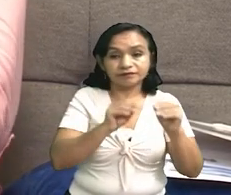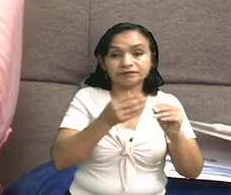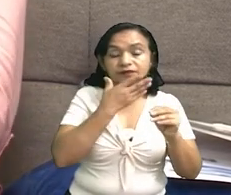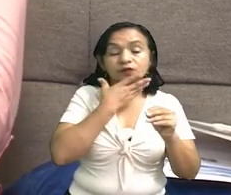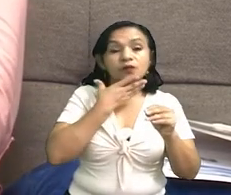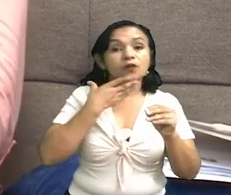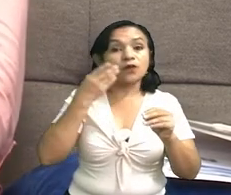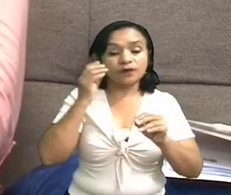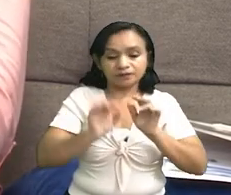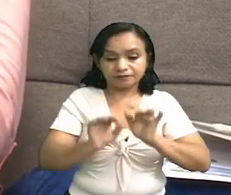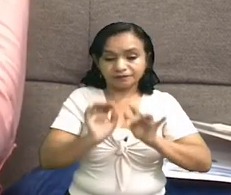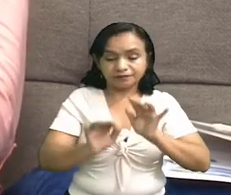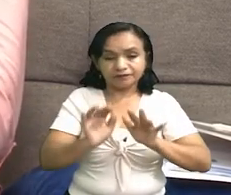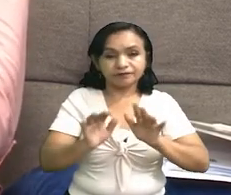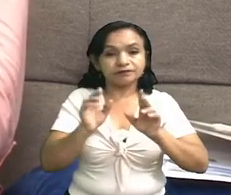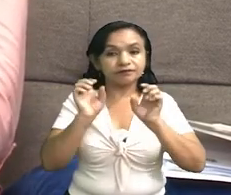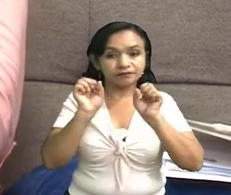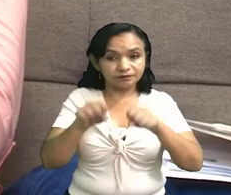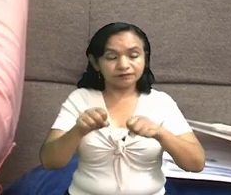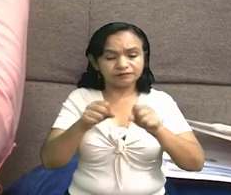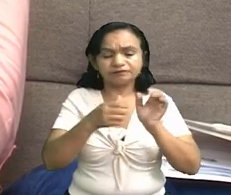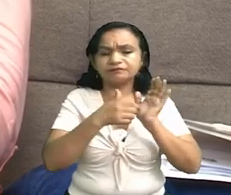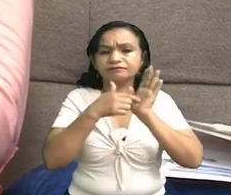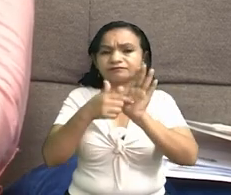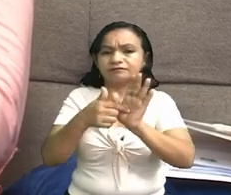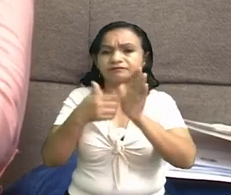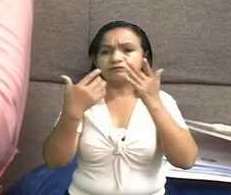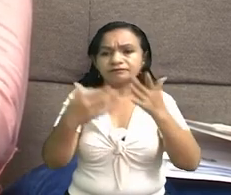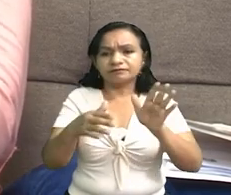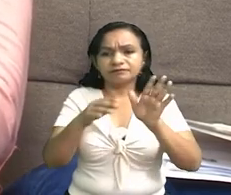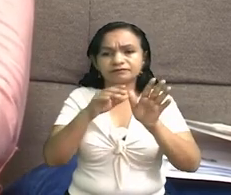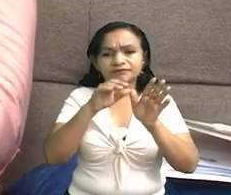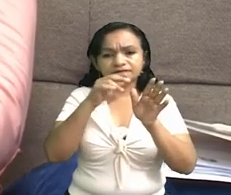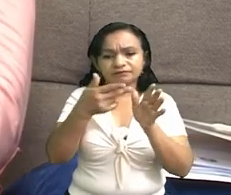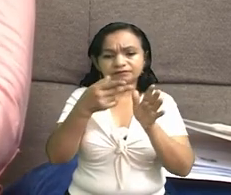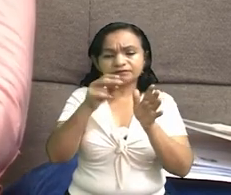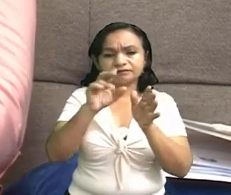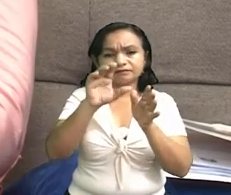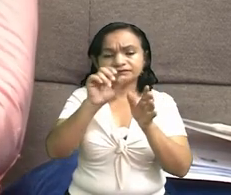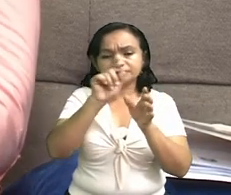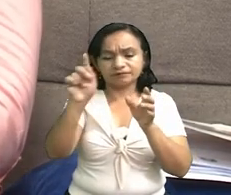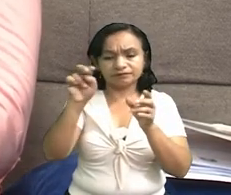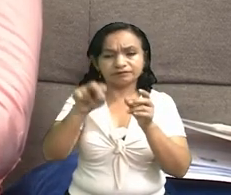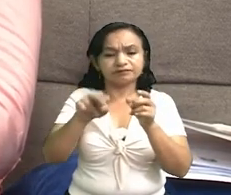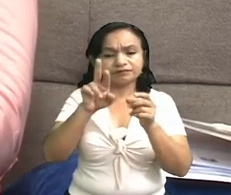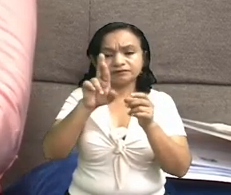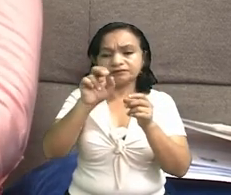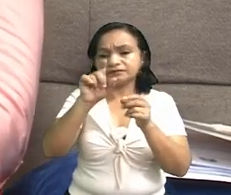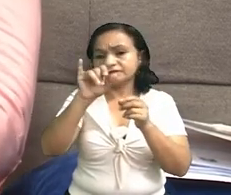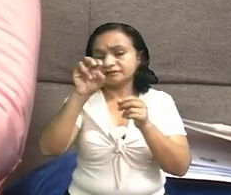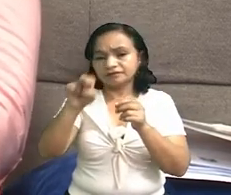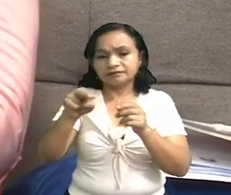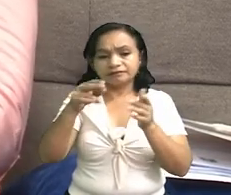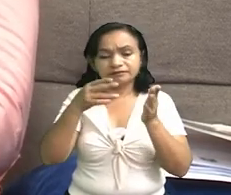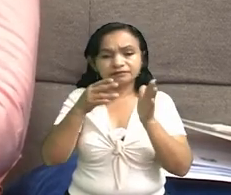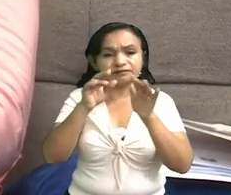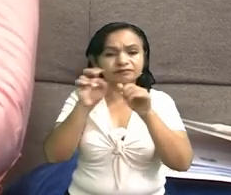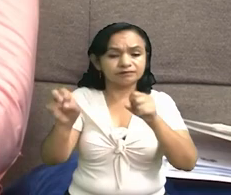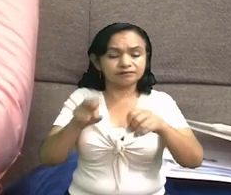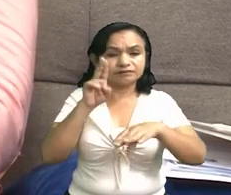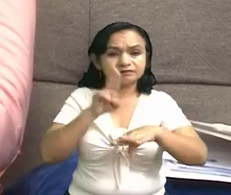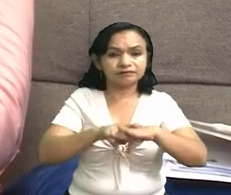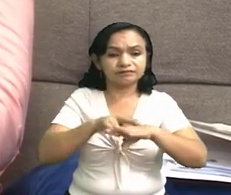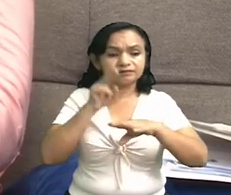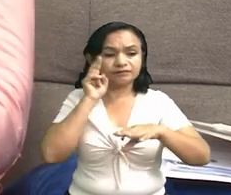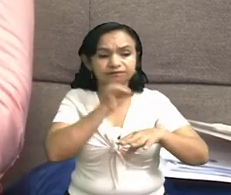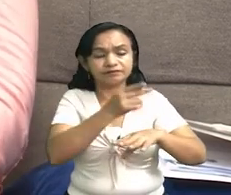jóvenes tienen mucha capacidad y se ha demostrado, por ejemplo, en el hackathon, en el rally, en distintos eventos que hacemos a nivel nacional,